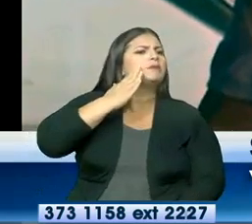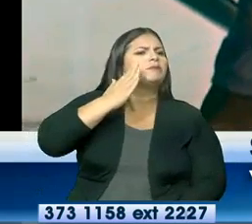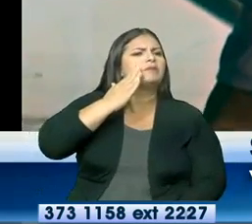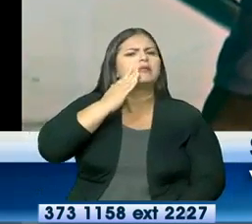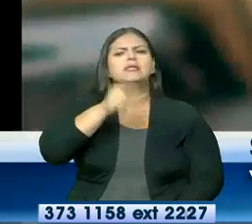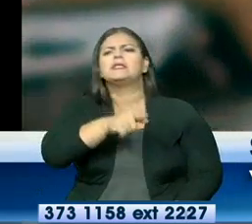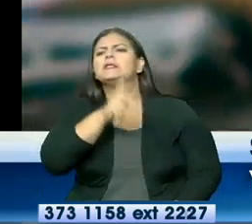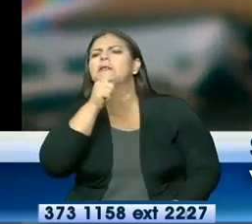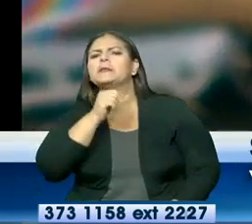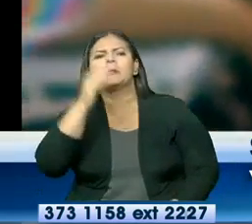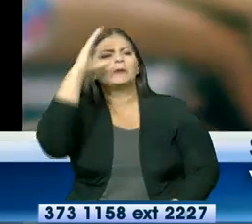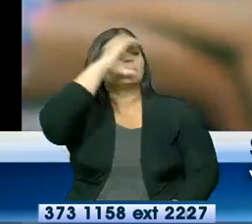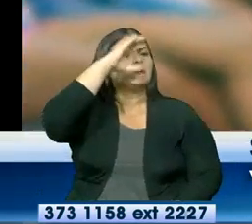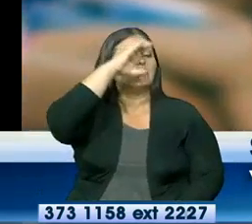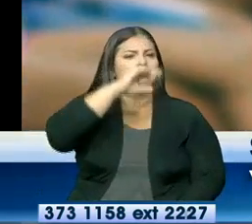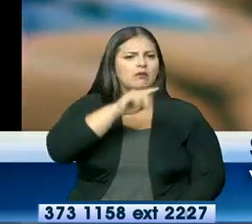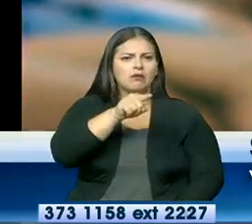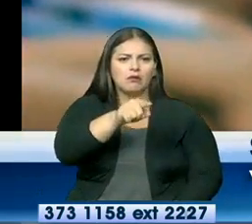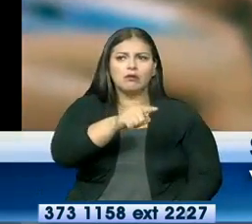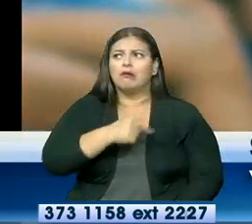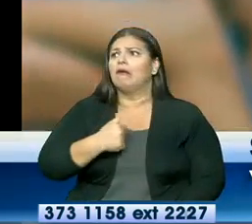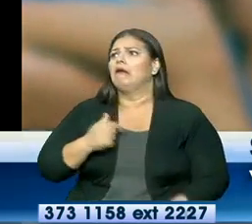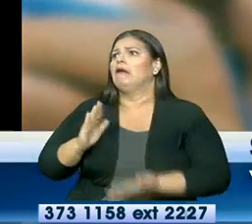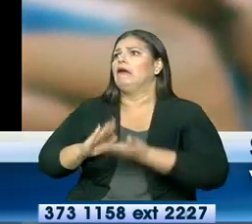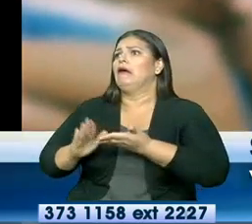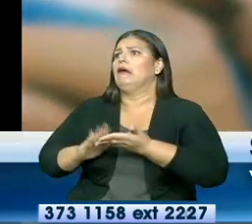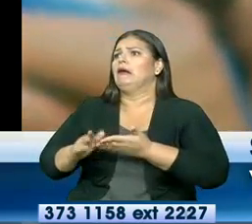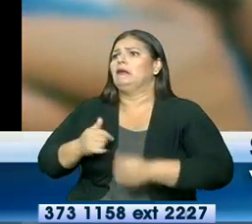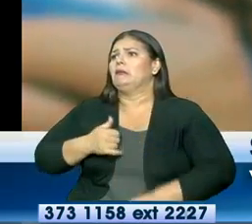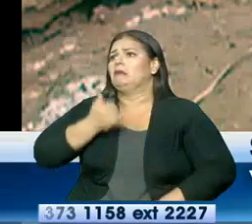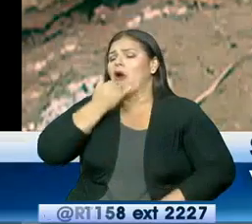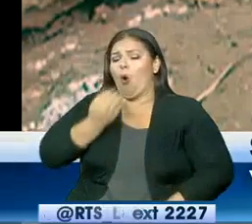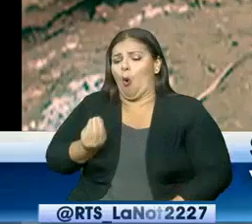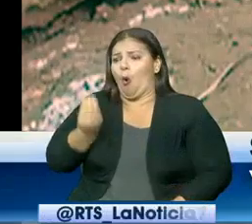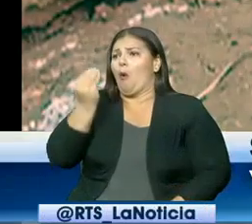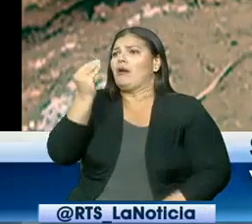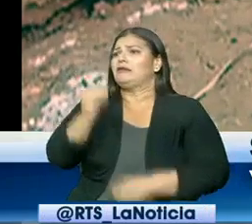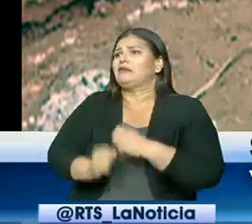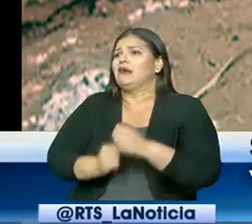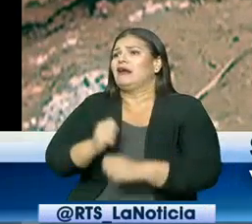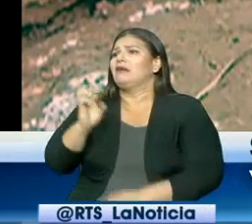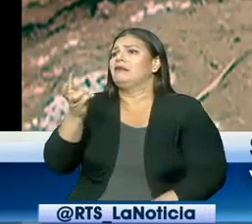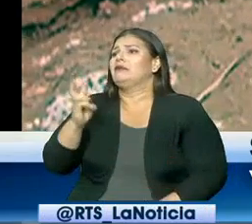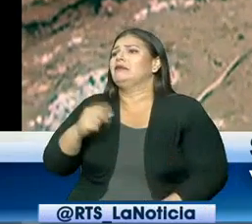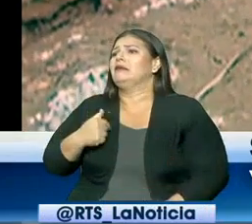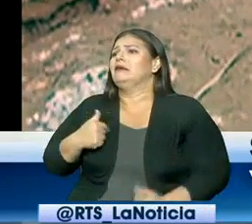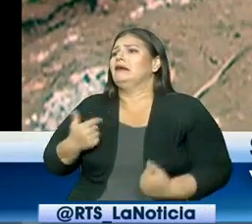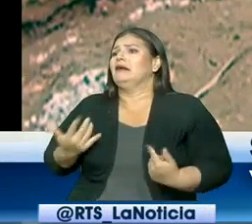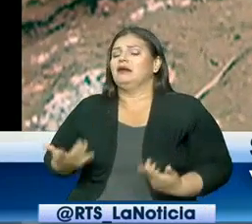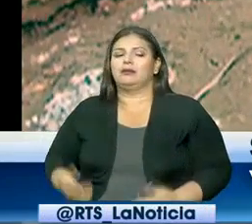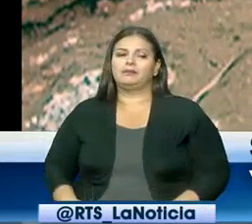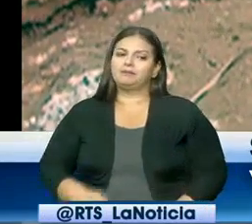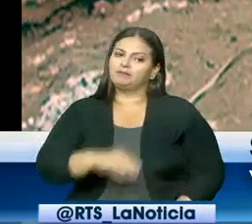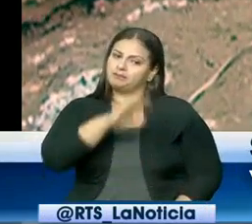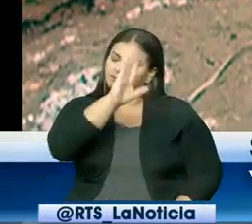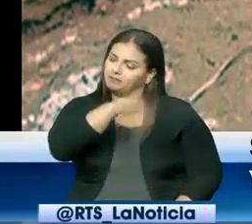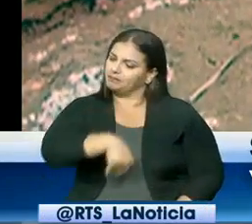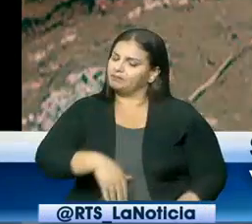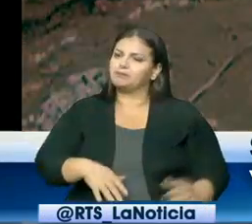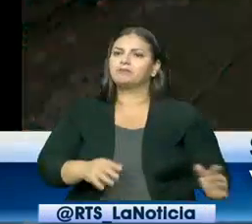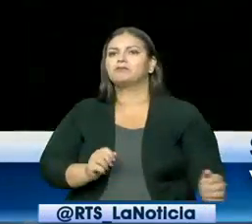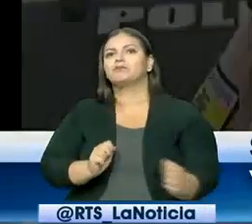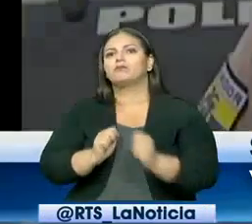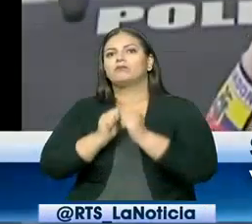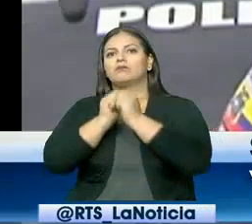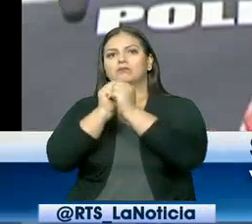problemas familiares que la llevaron a dejarlo abandonado en esas condiciones, en esa calle de tierra, después de alumbrarlo en su